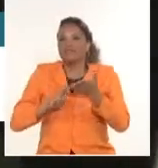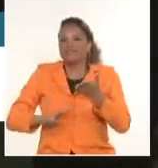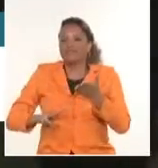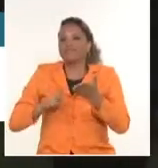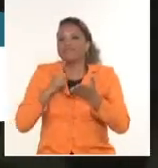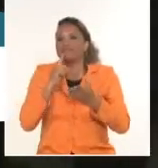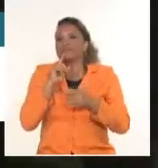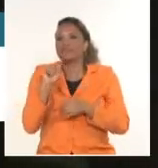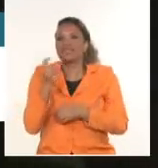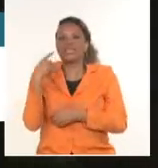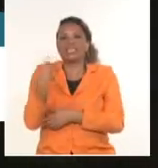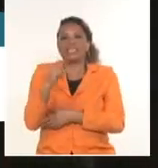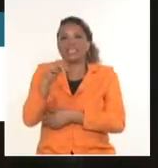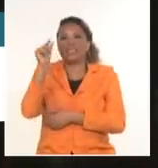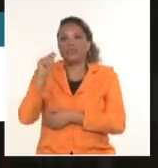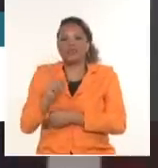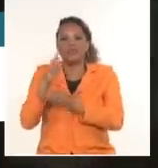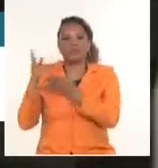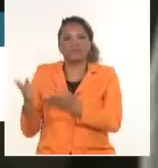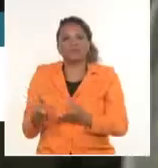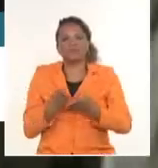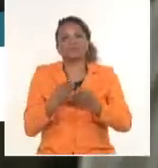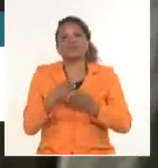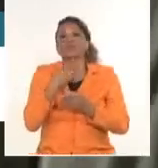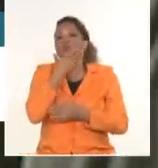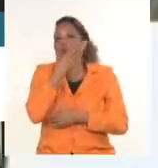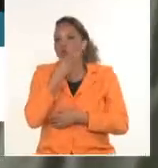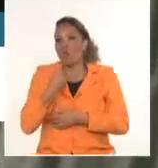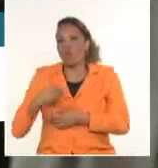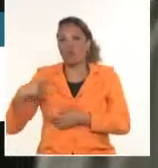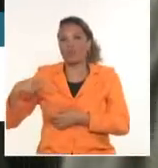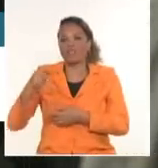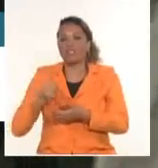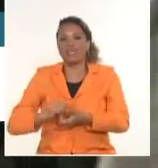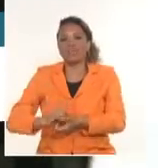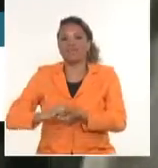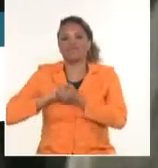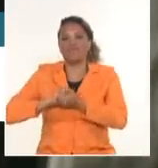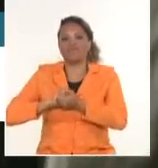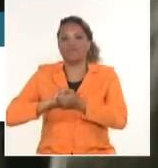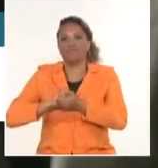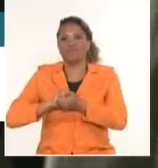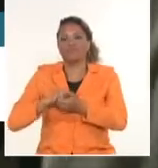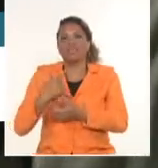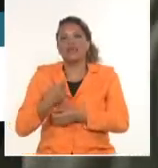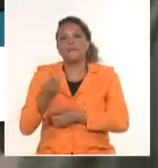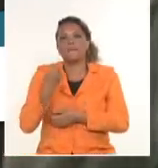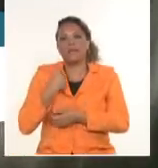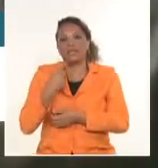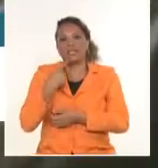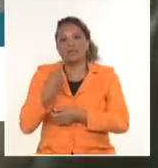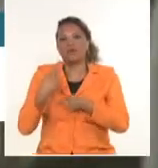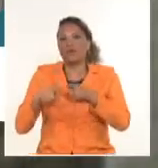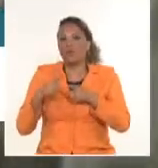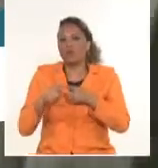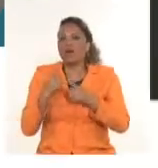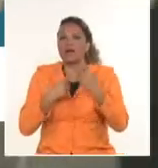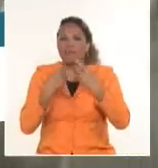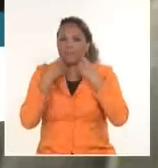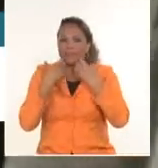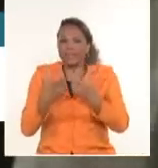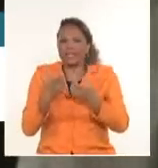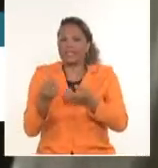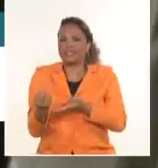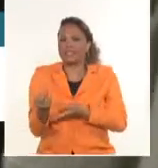primeros entrenadores en el recibimiento y la nueva generación de luchadores estarán en futuro, me escribe Oswald. Otro elemento, por